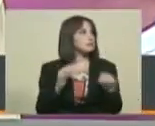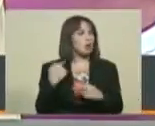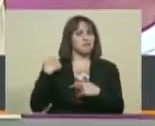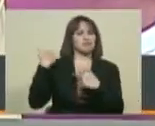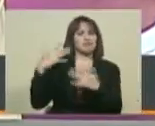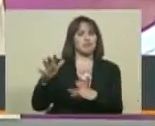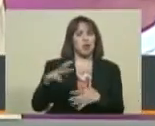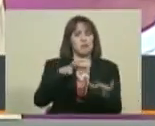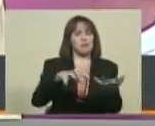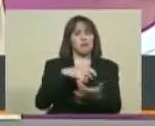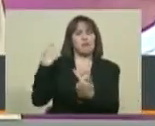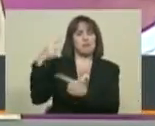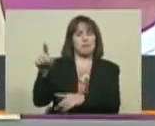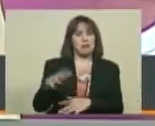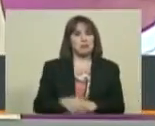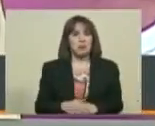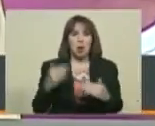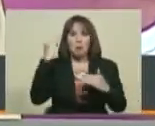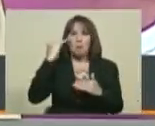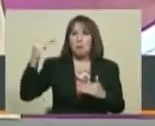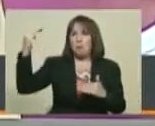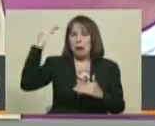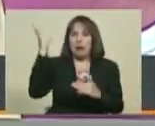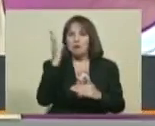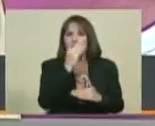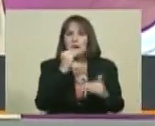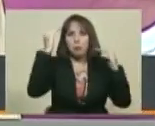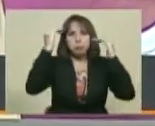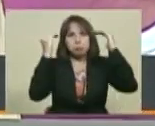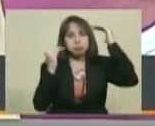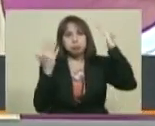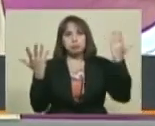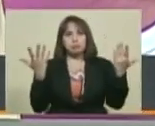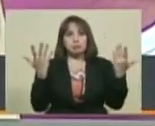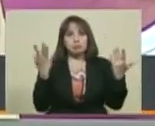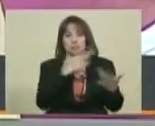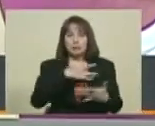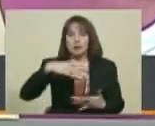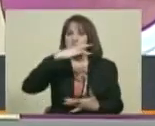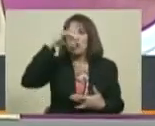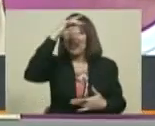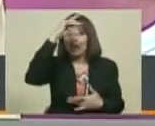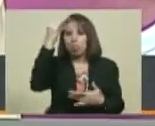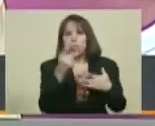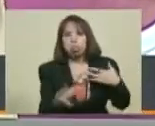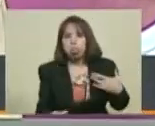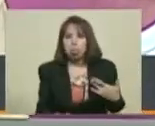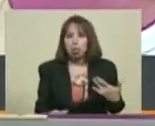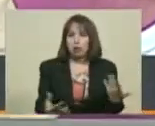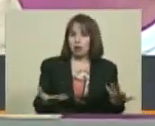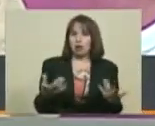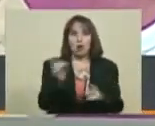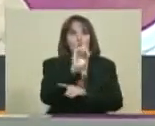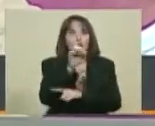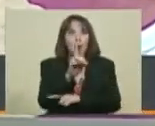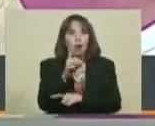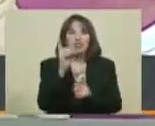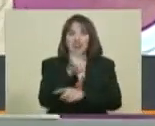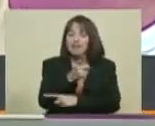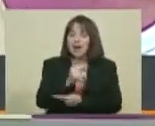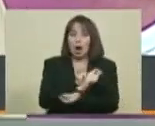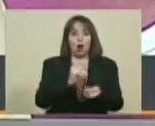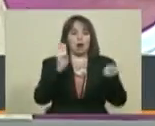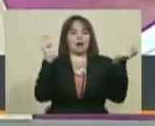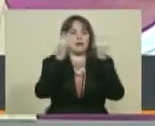Problema de la ética, de la moral, de la honestidad, de la nueva espiritualidad, es con todos. Es la gran